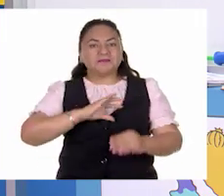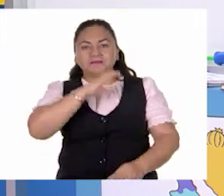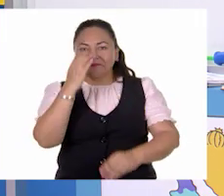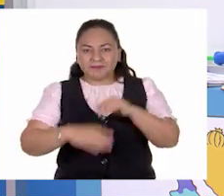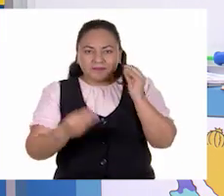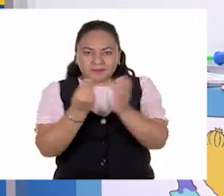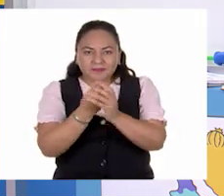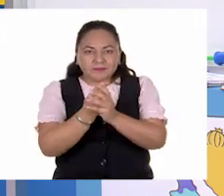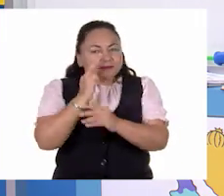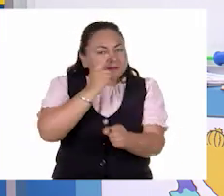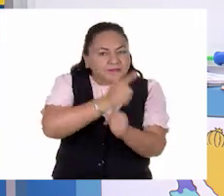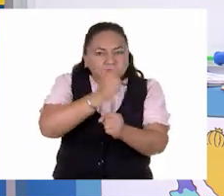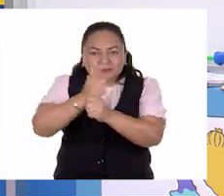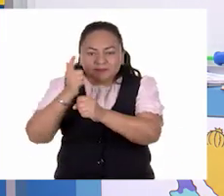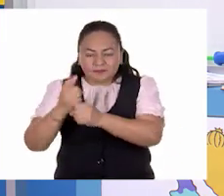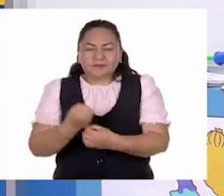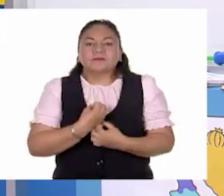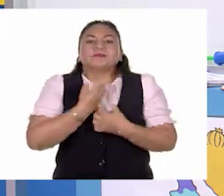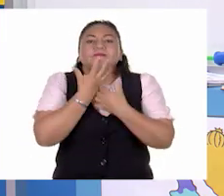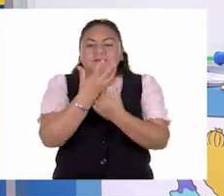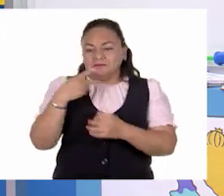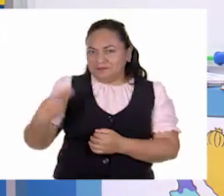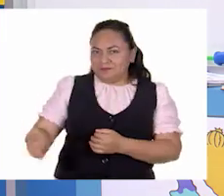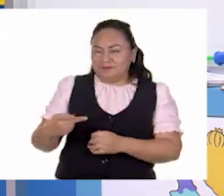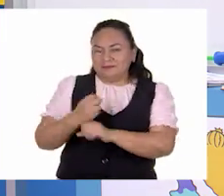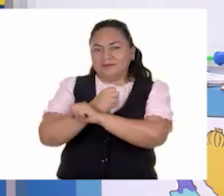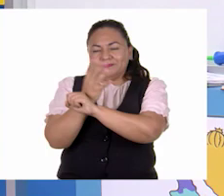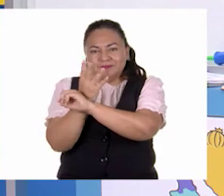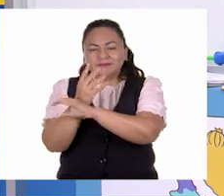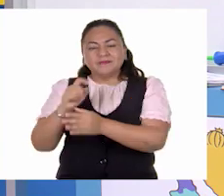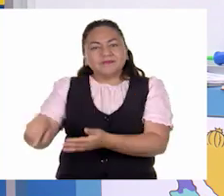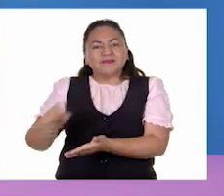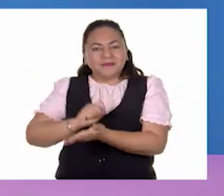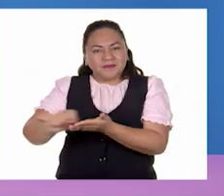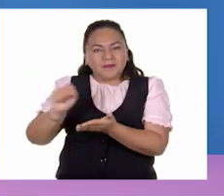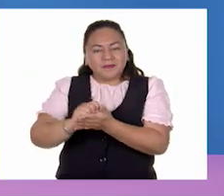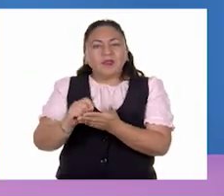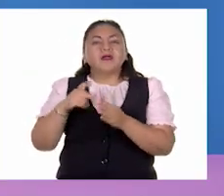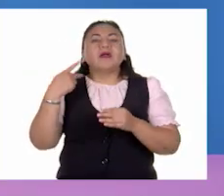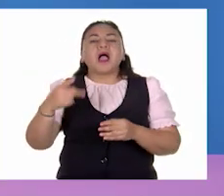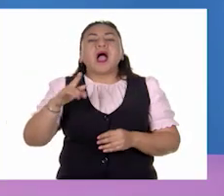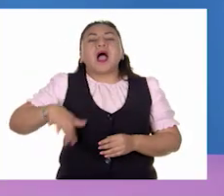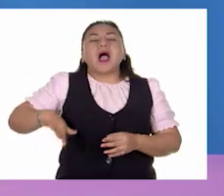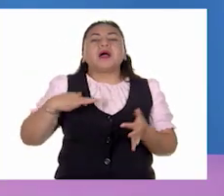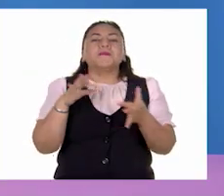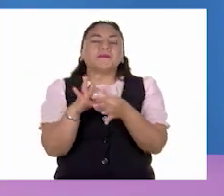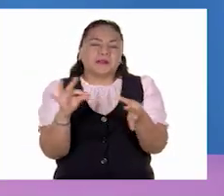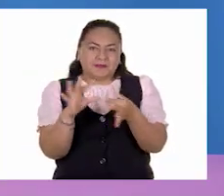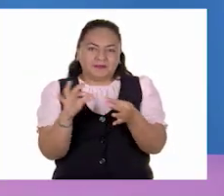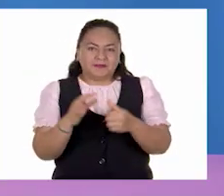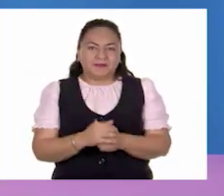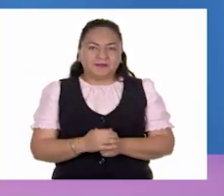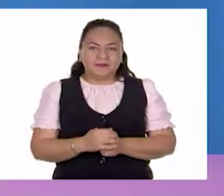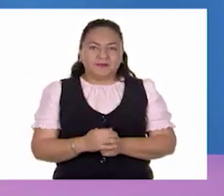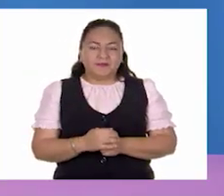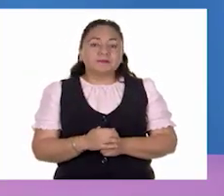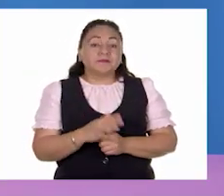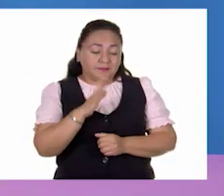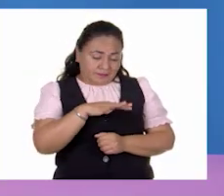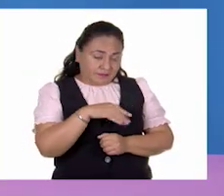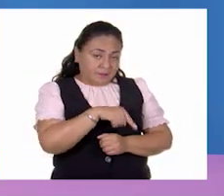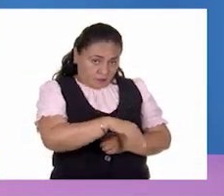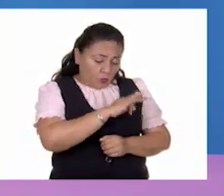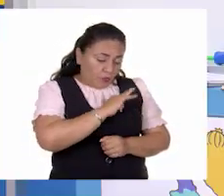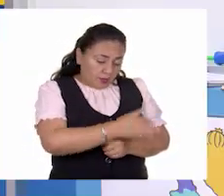a identificar en el poema de Ton, ¿sí? El que escribió él, los recursos de los que estábamos platicando. Ton, ¿nos